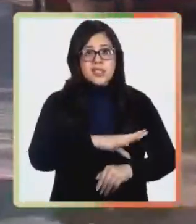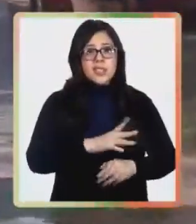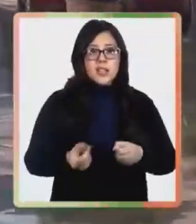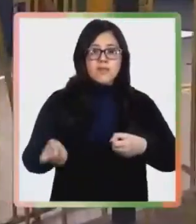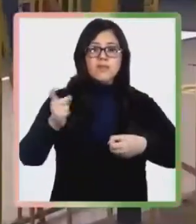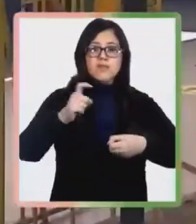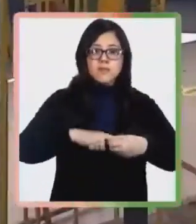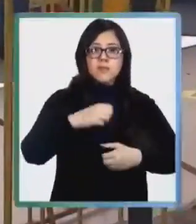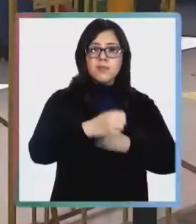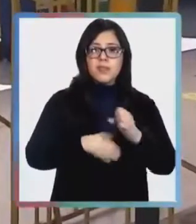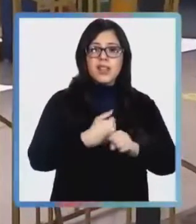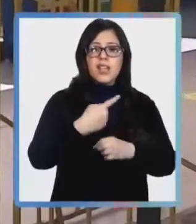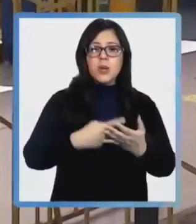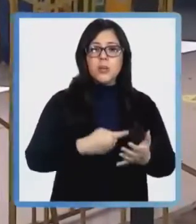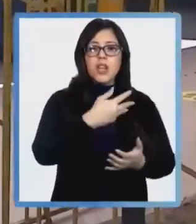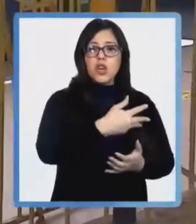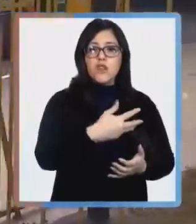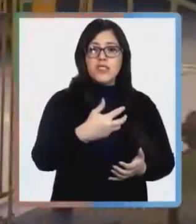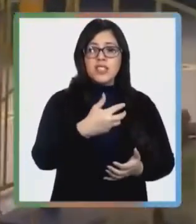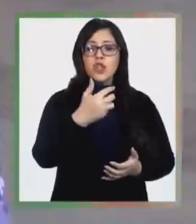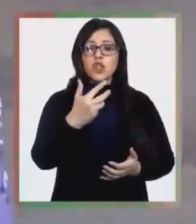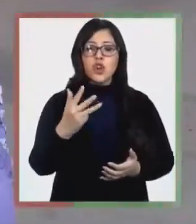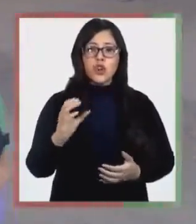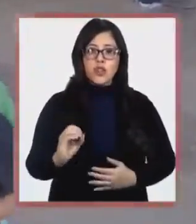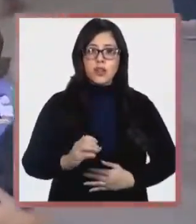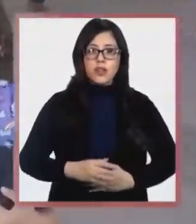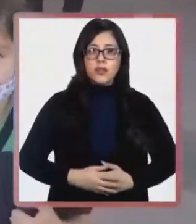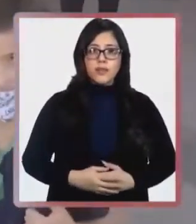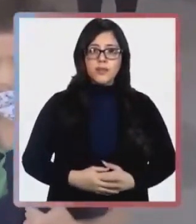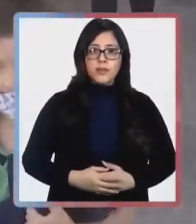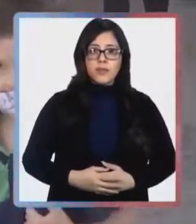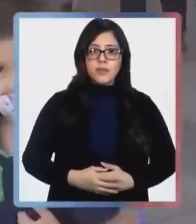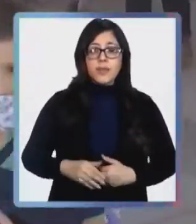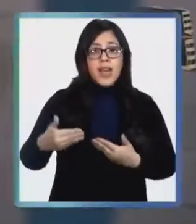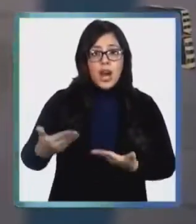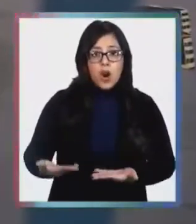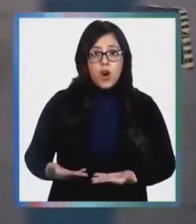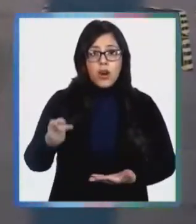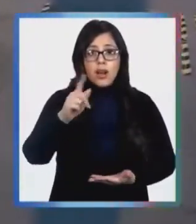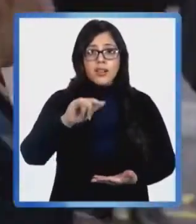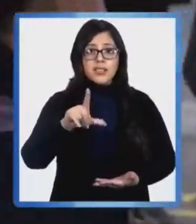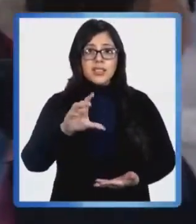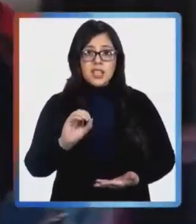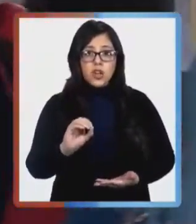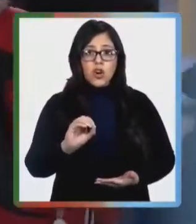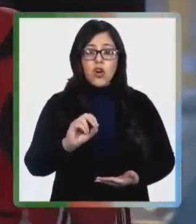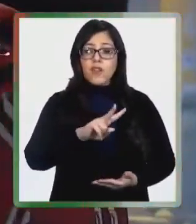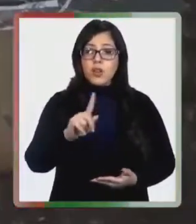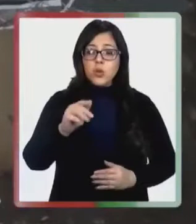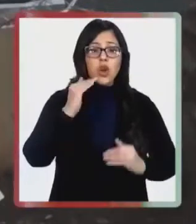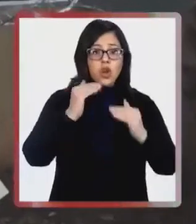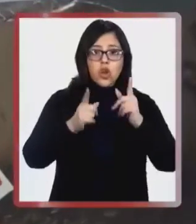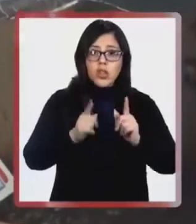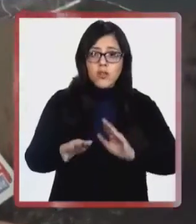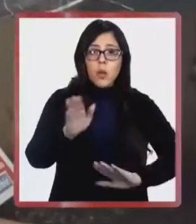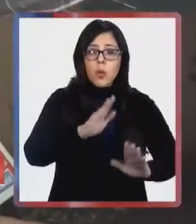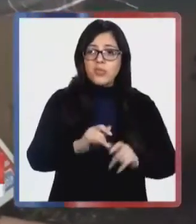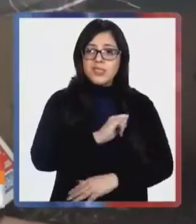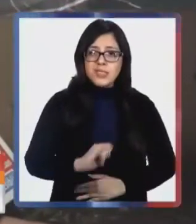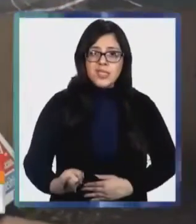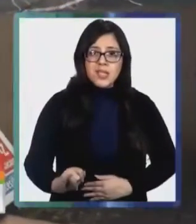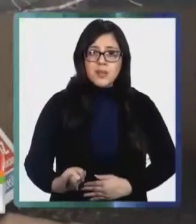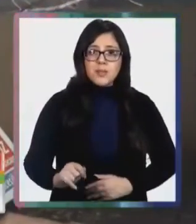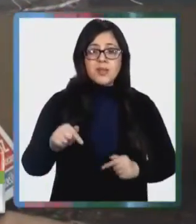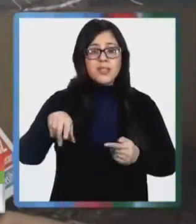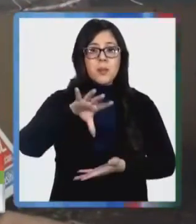niños al hay que chile se suscribió en 1990 estamos del siglo 21 los niños deben ser